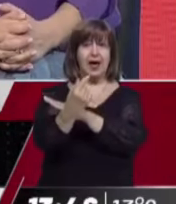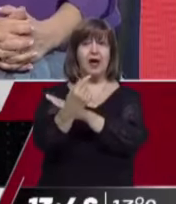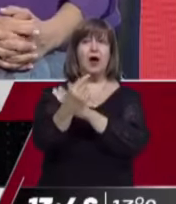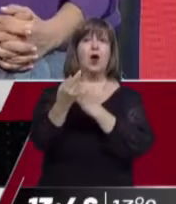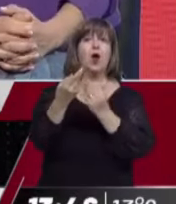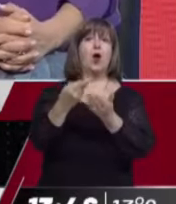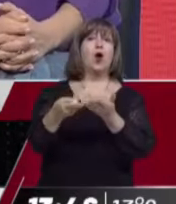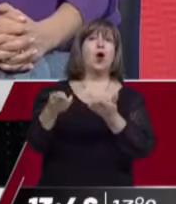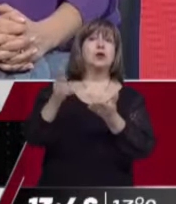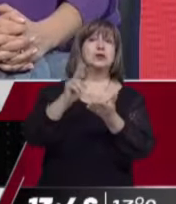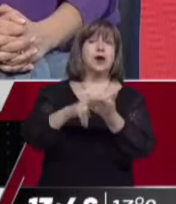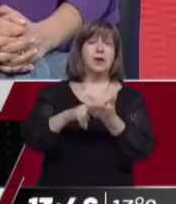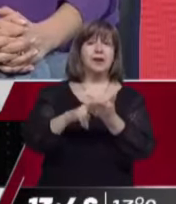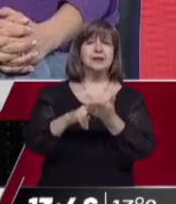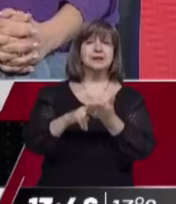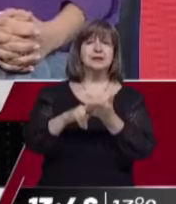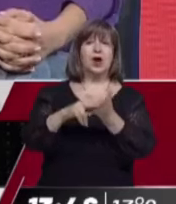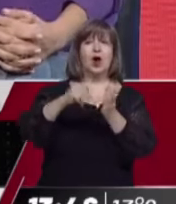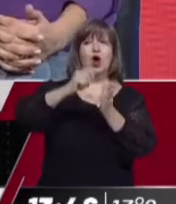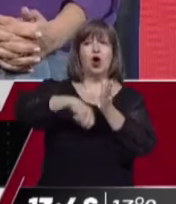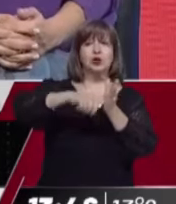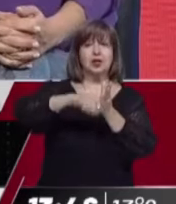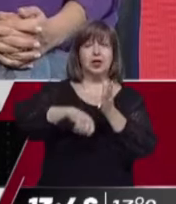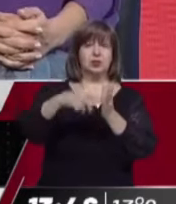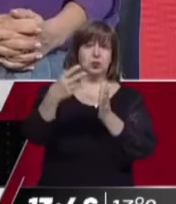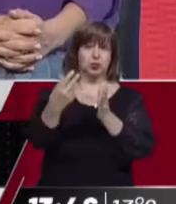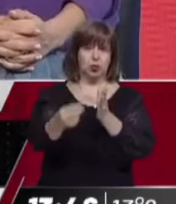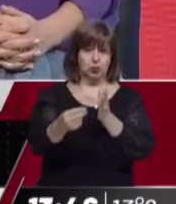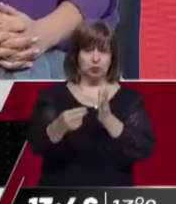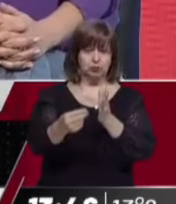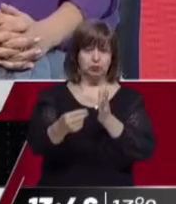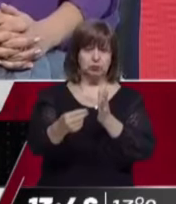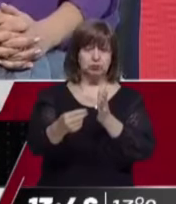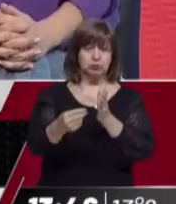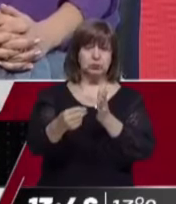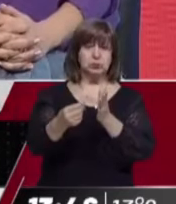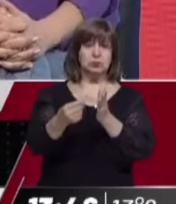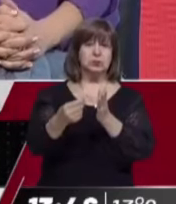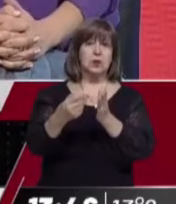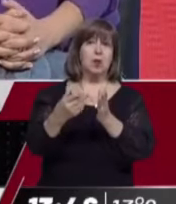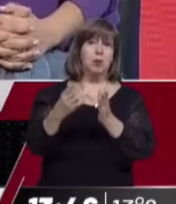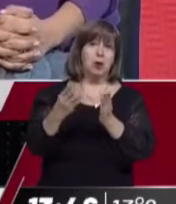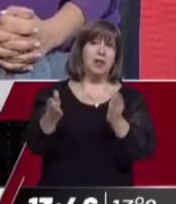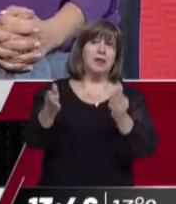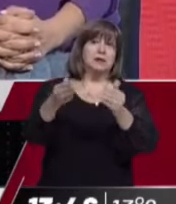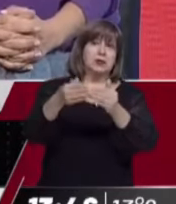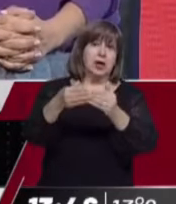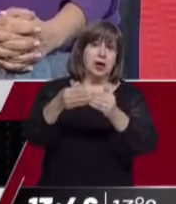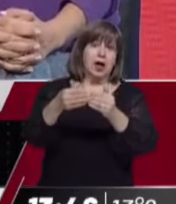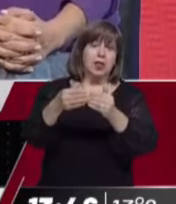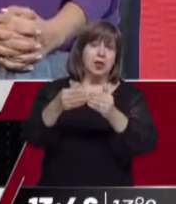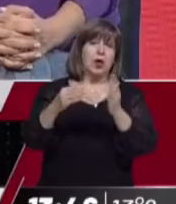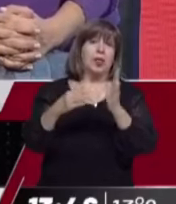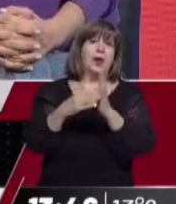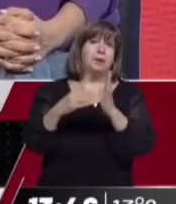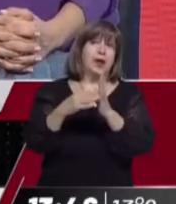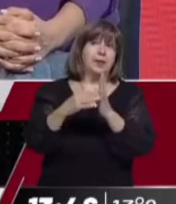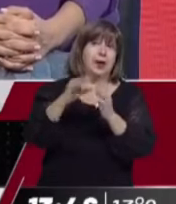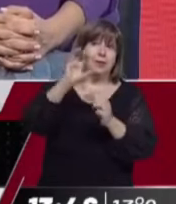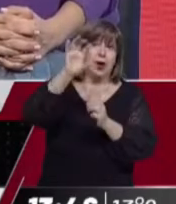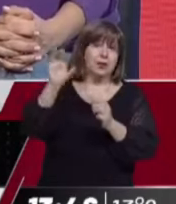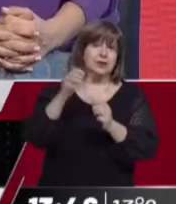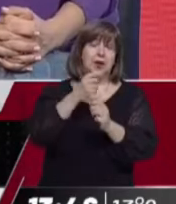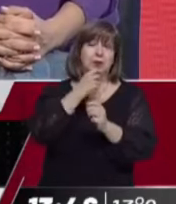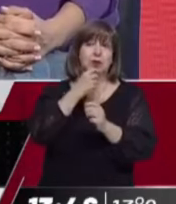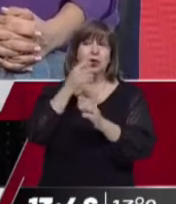contrato. Por eso se pueden sumar nuevas sucursales que van a ser trasladadas o cerradas en distintos puntos de la provincia, van a ser